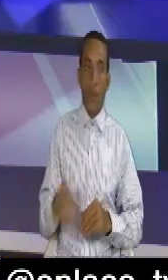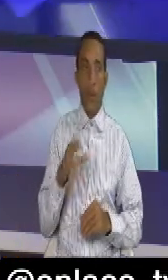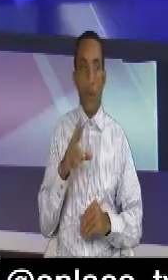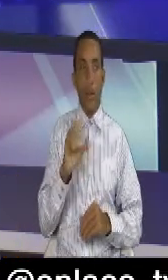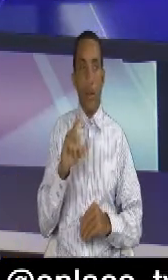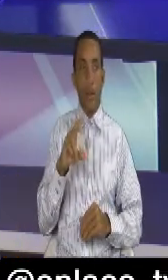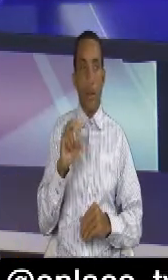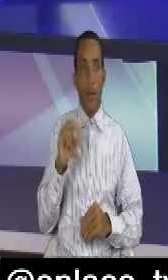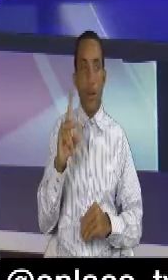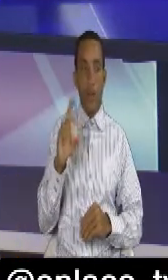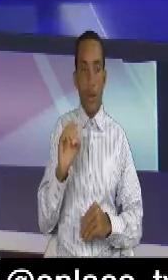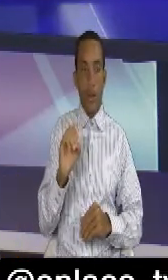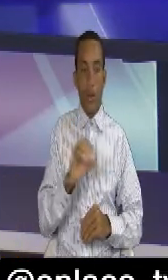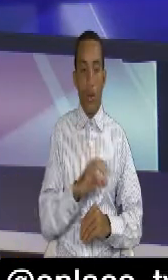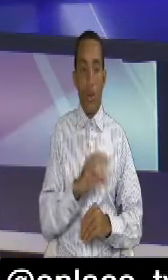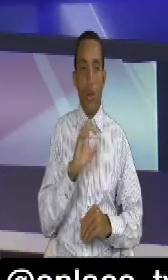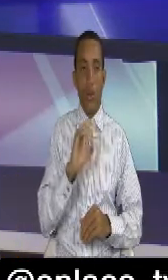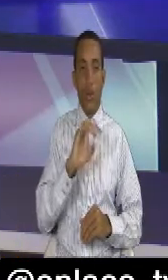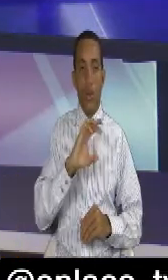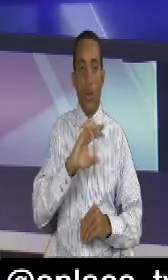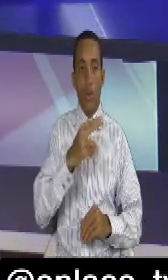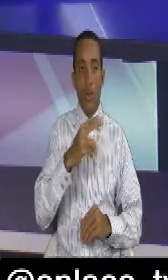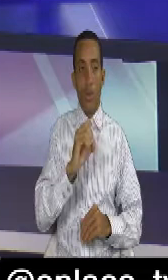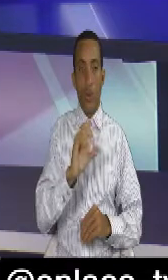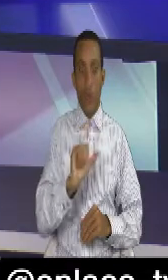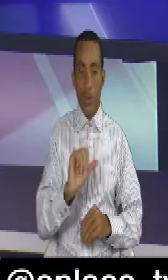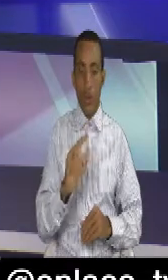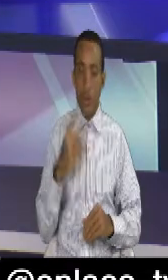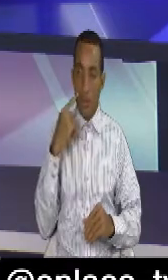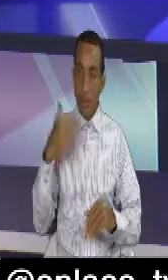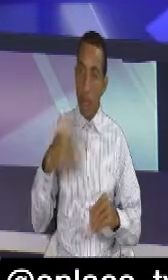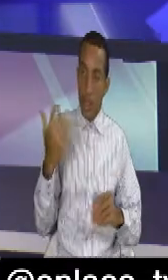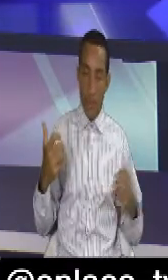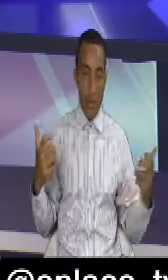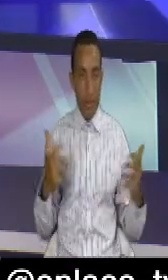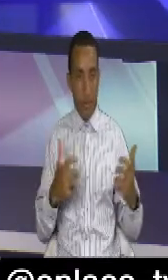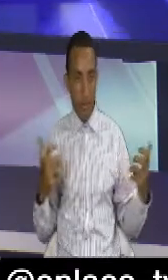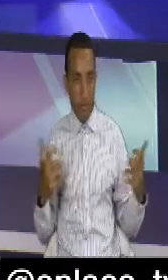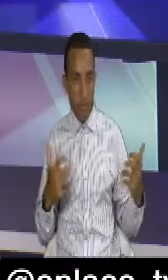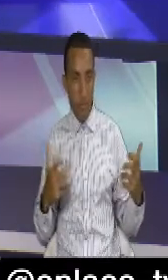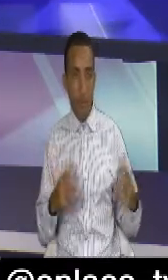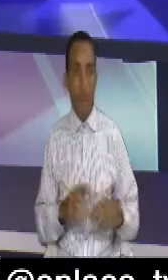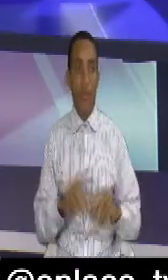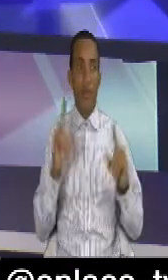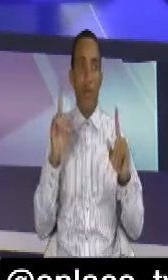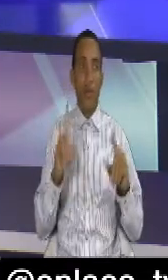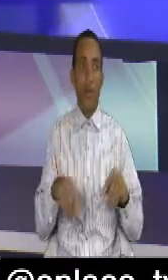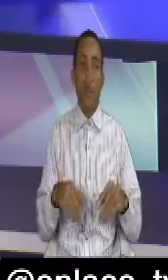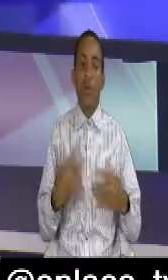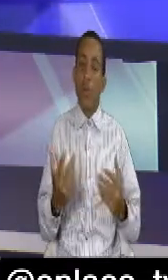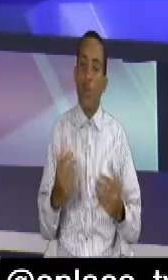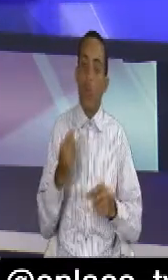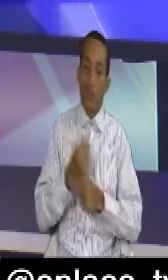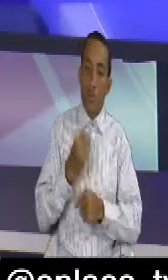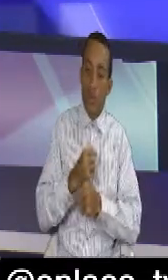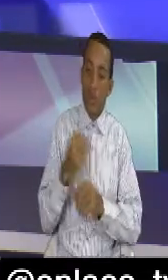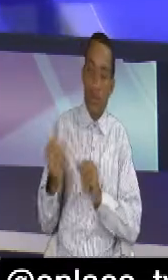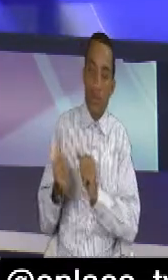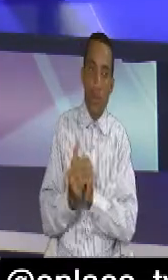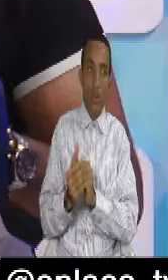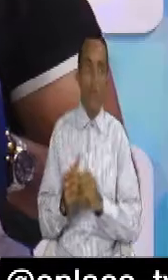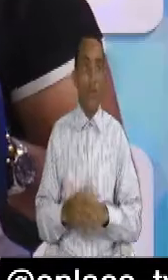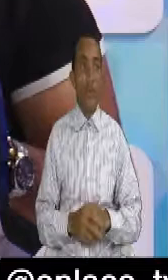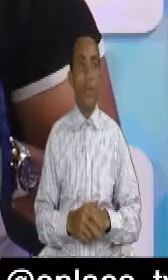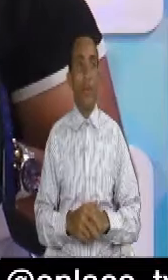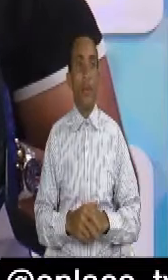un reconocido artista vallenato aquí en nuestro país, y bueno, junto a él también Tavo Somoza. ¿Cómo fue el trabajo junto a ellos, Cristian?